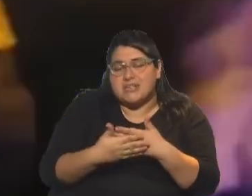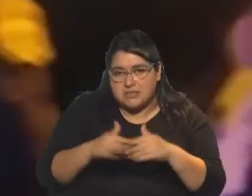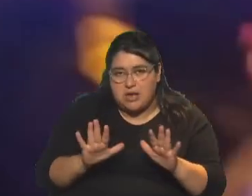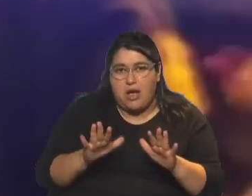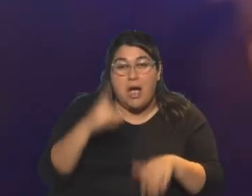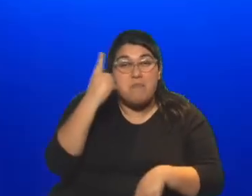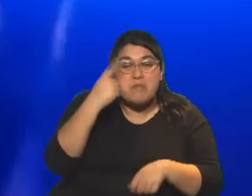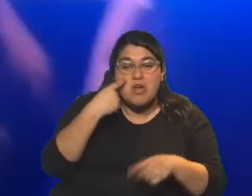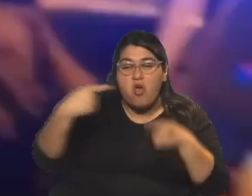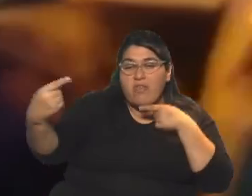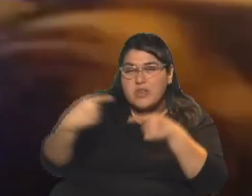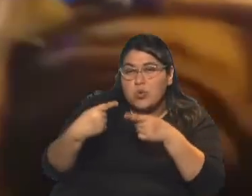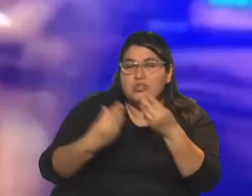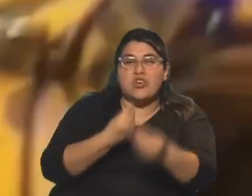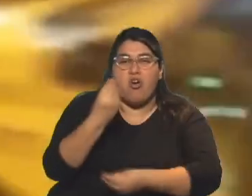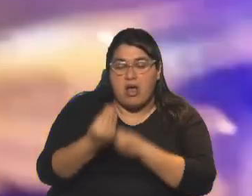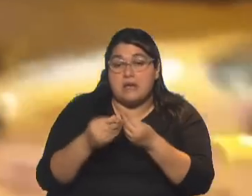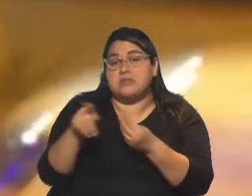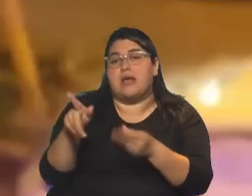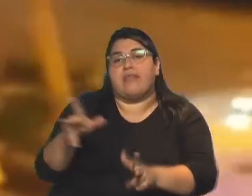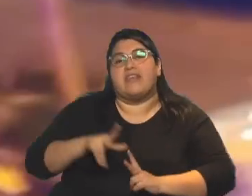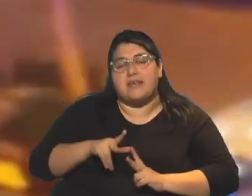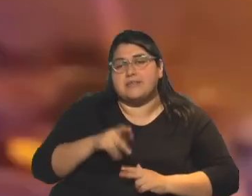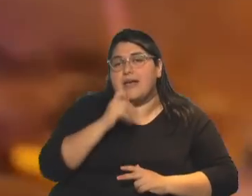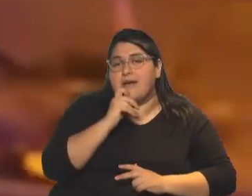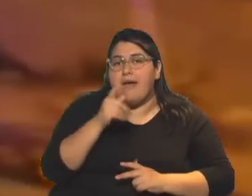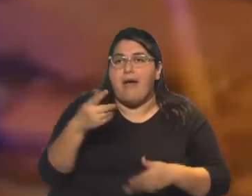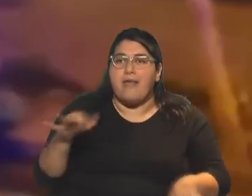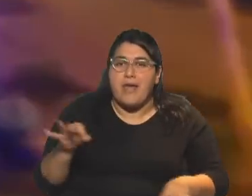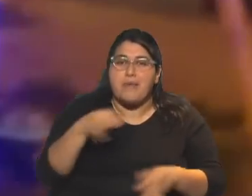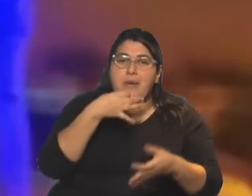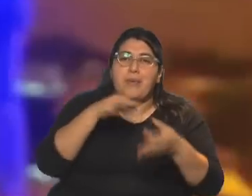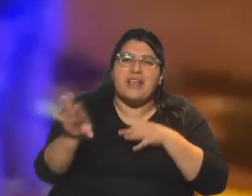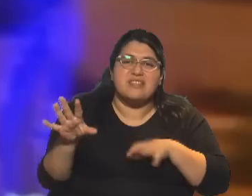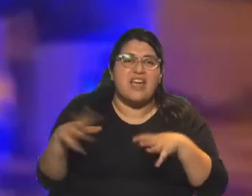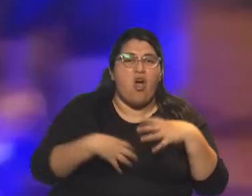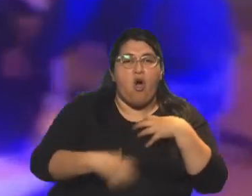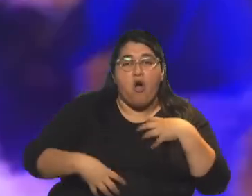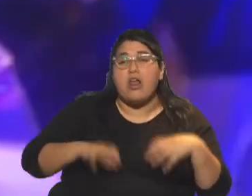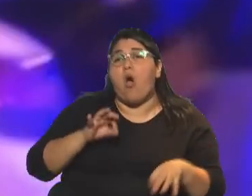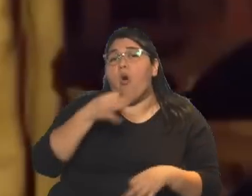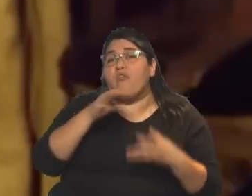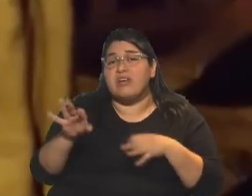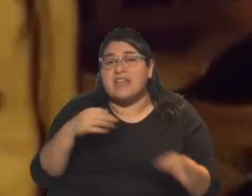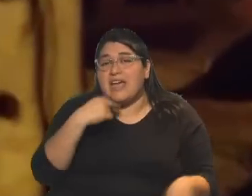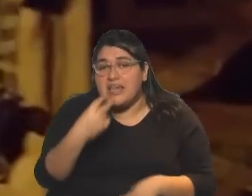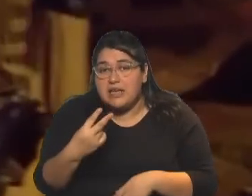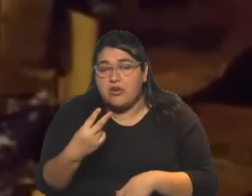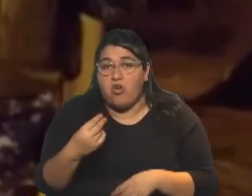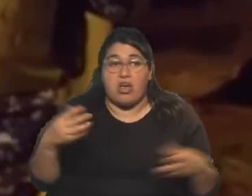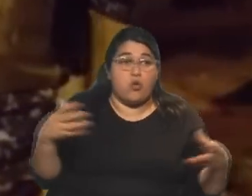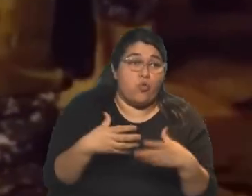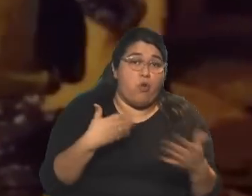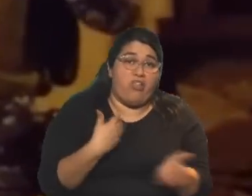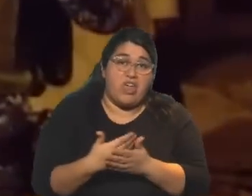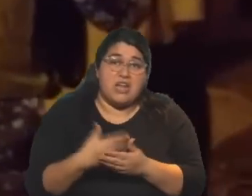alguien que te dice hay que vender un órgano o vender un hijo que discutir con la izquierda que te dice